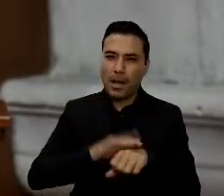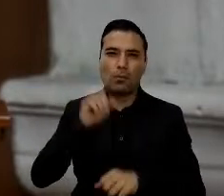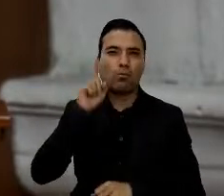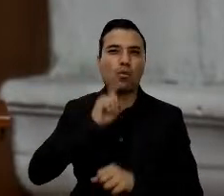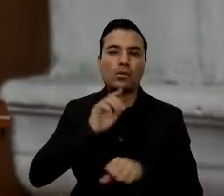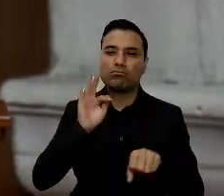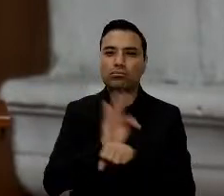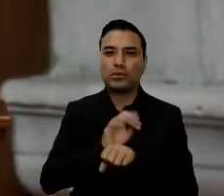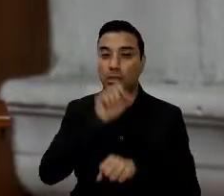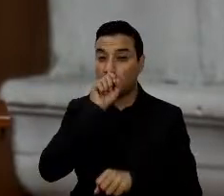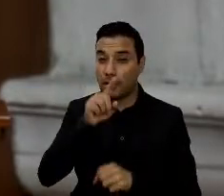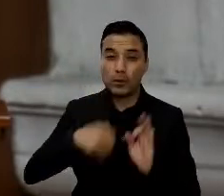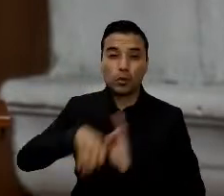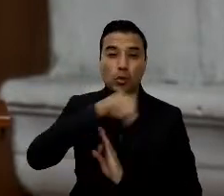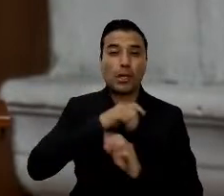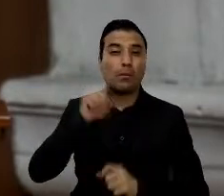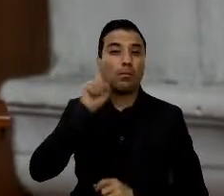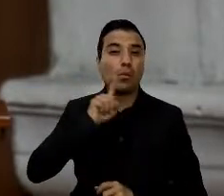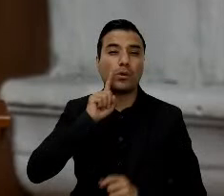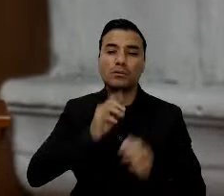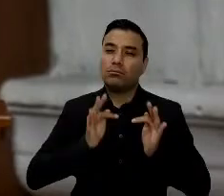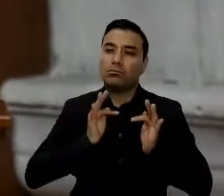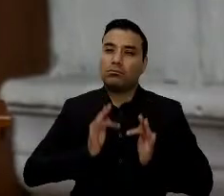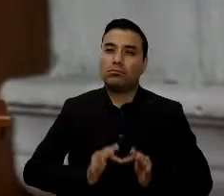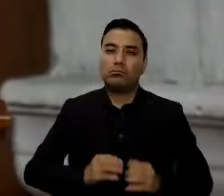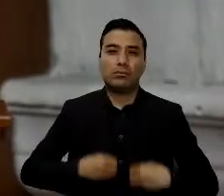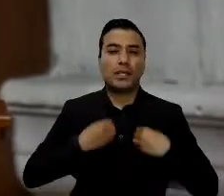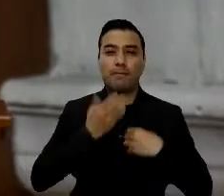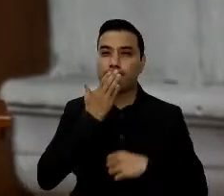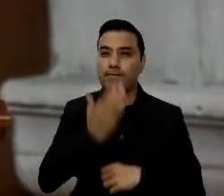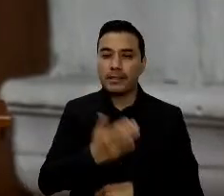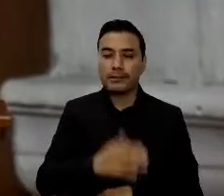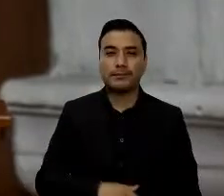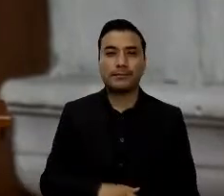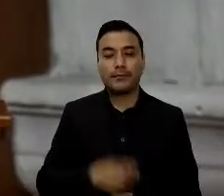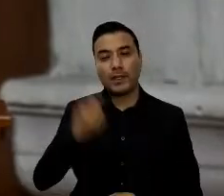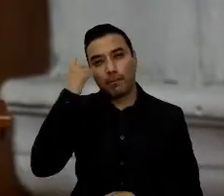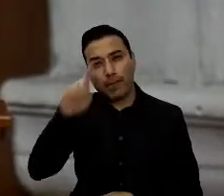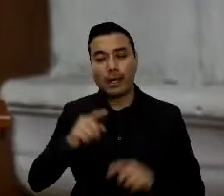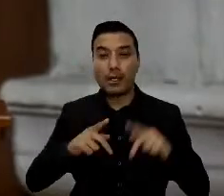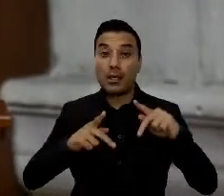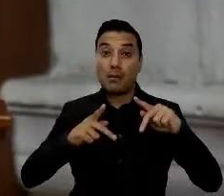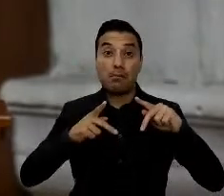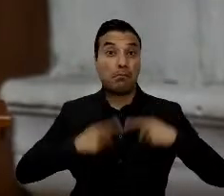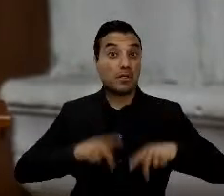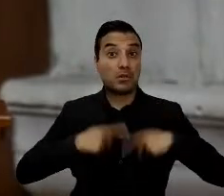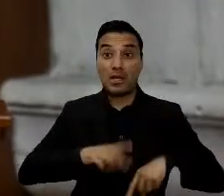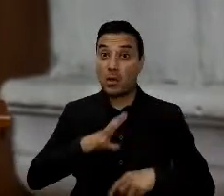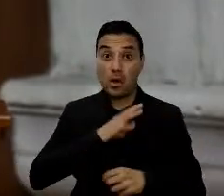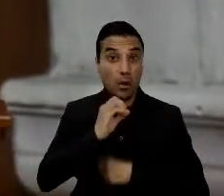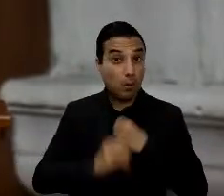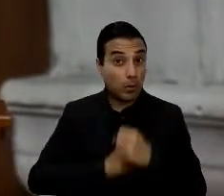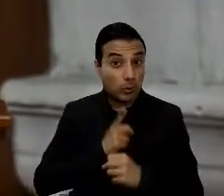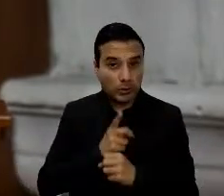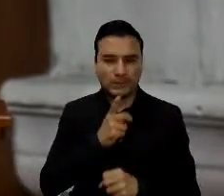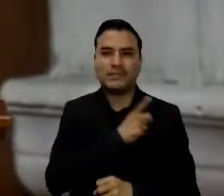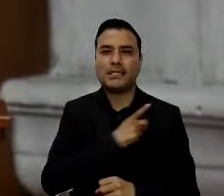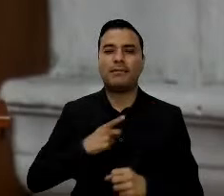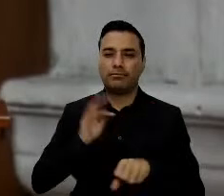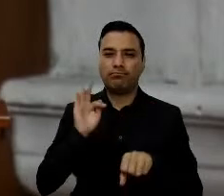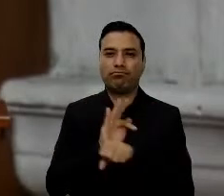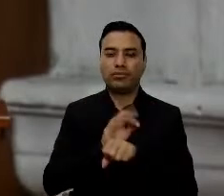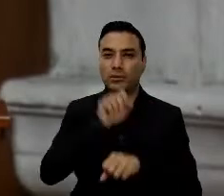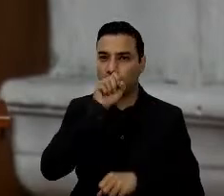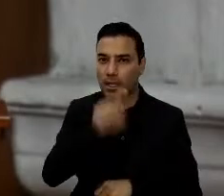un bienestar común la política se construye para ellos y para ellos que no tienen esta posibilidad pero sobre todo la